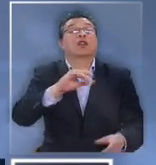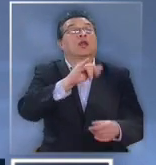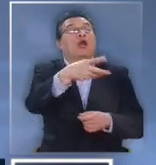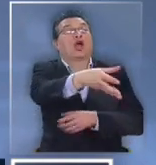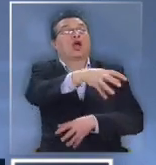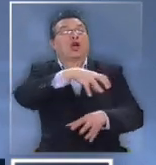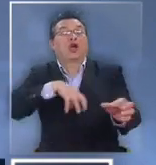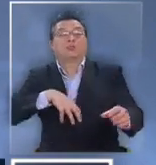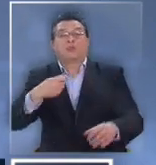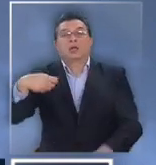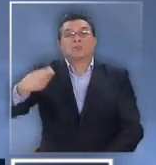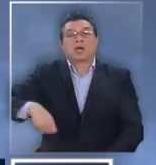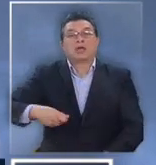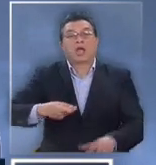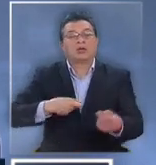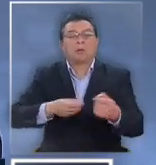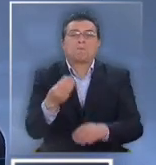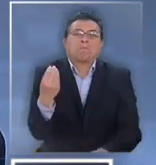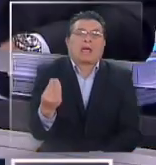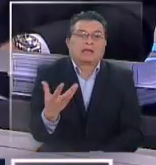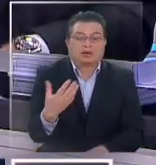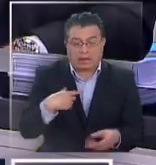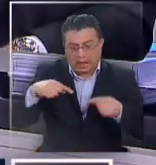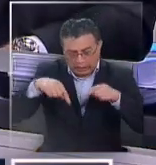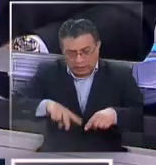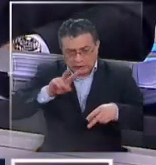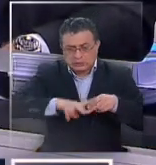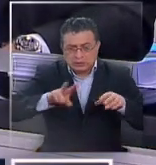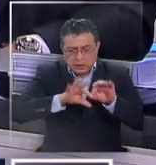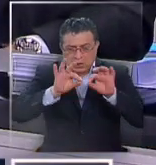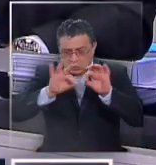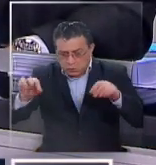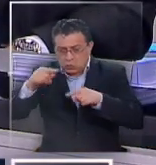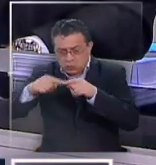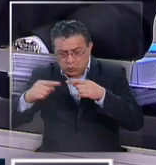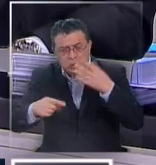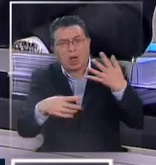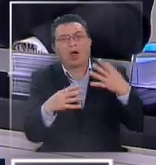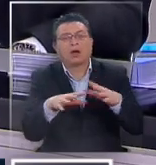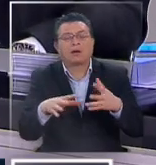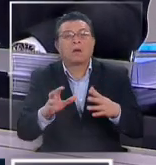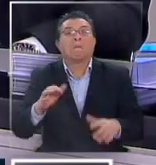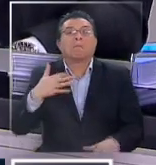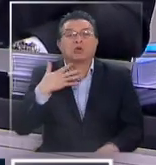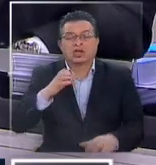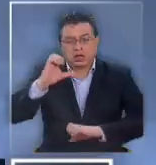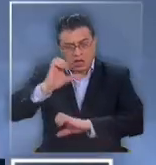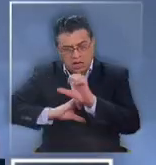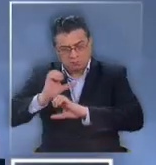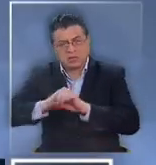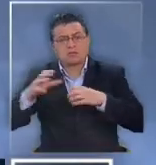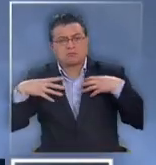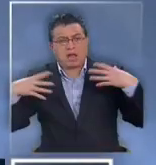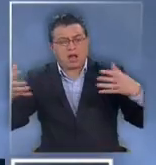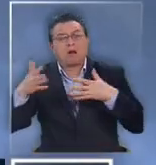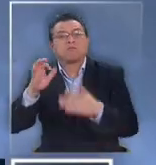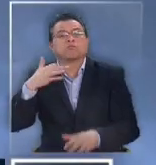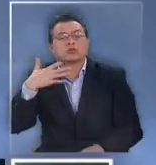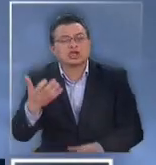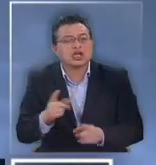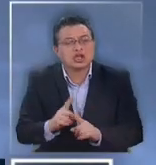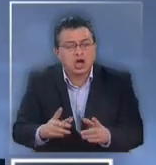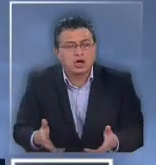en caso de una parte se exporten al ganado se han concentrado y después decir pero por qué no lo industrializar y